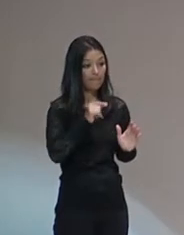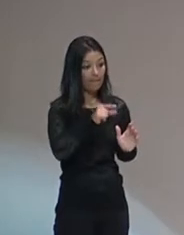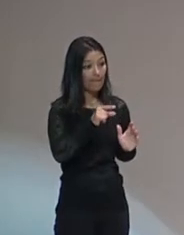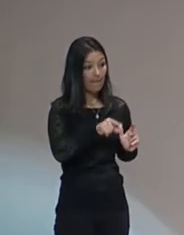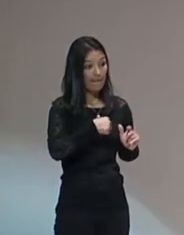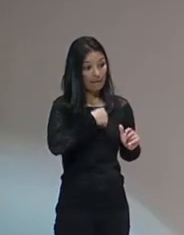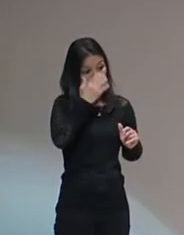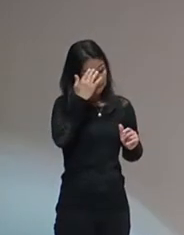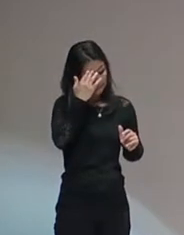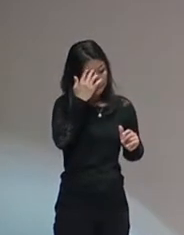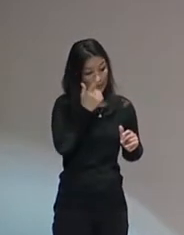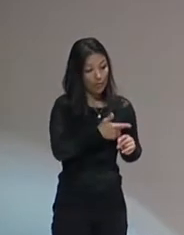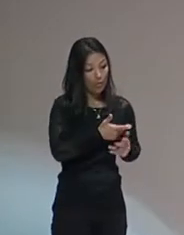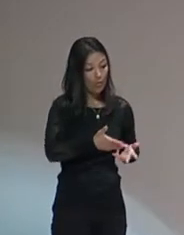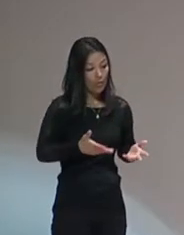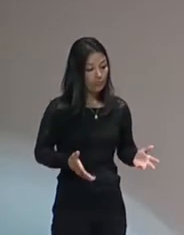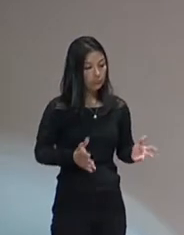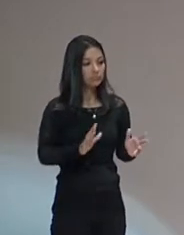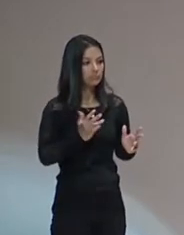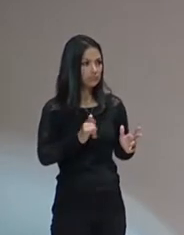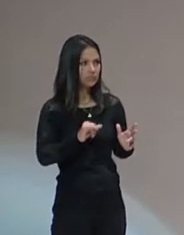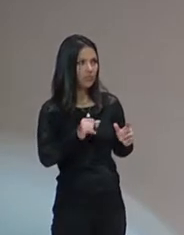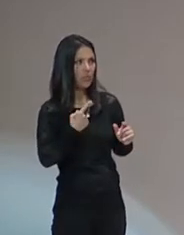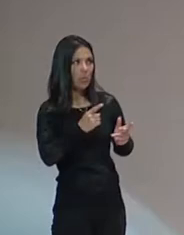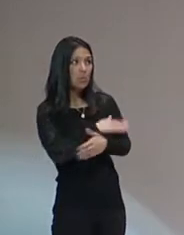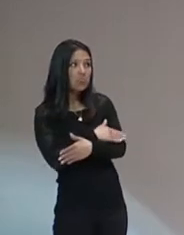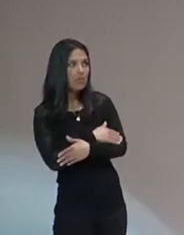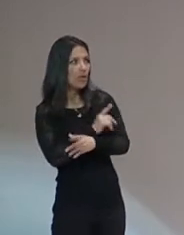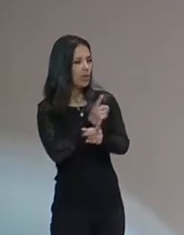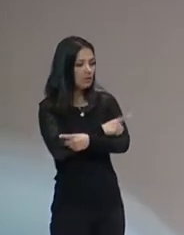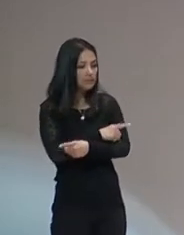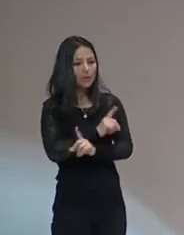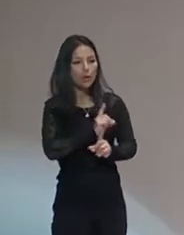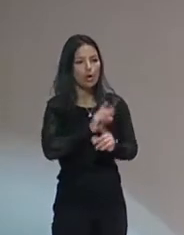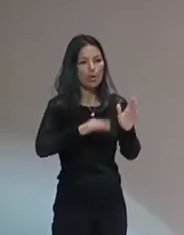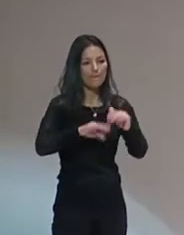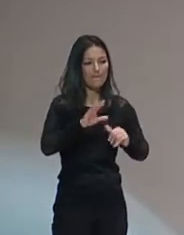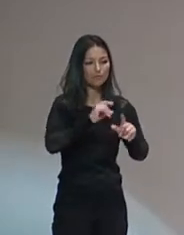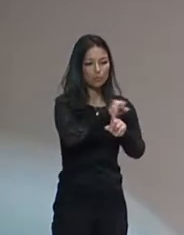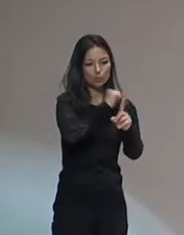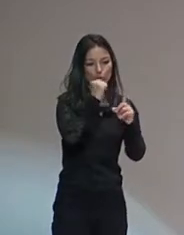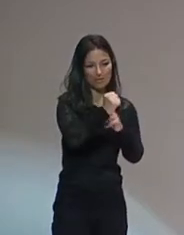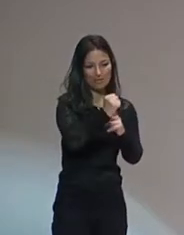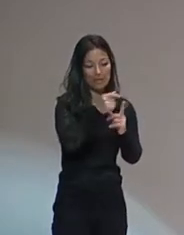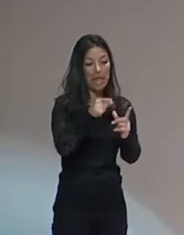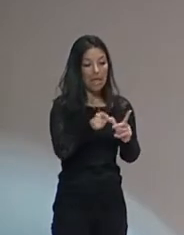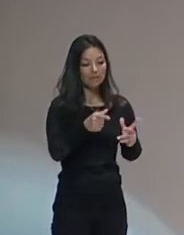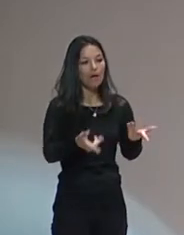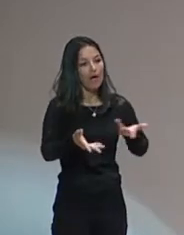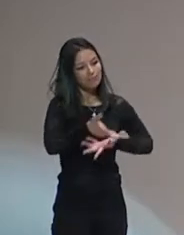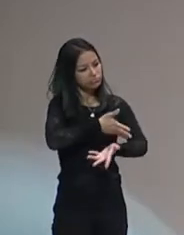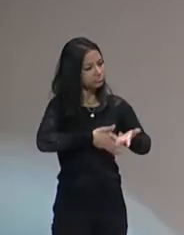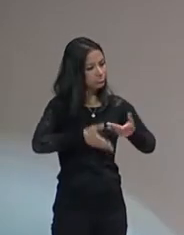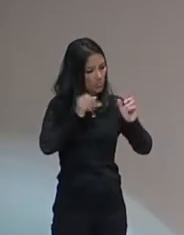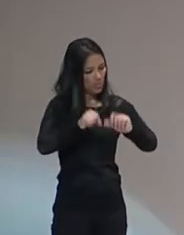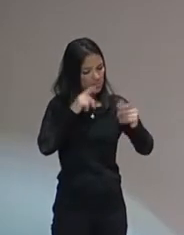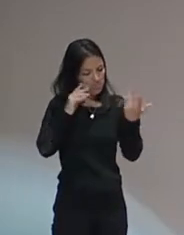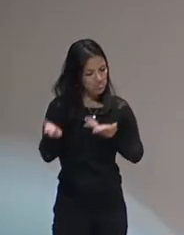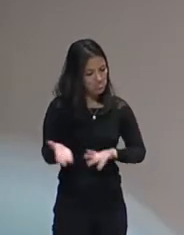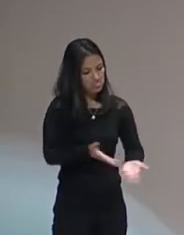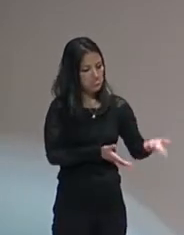saber social, que le permita entrar en diálogo y en comunicación auténtica con el